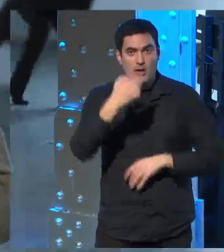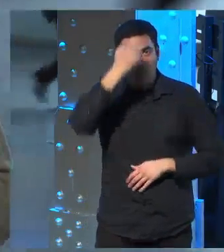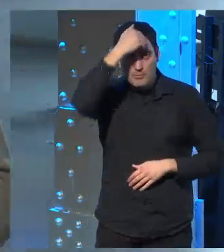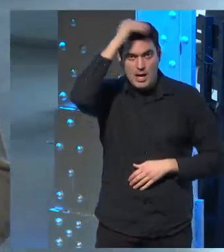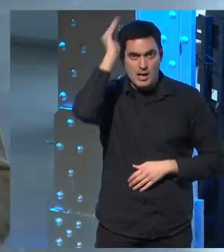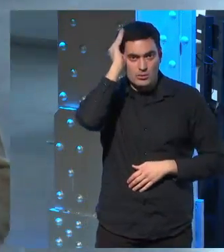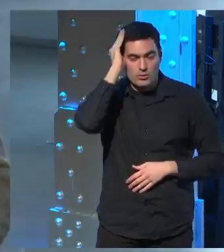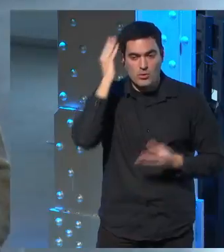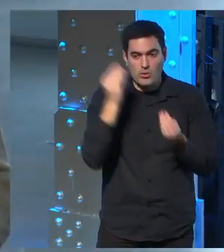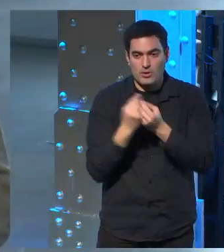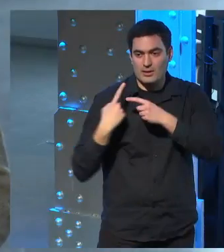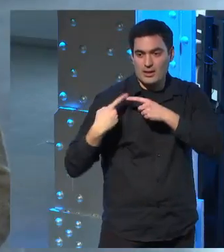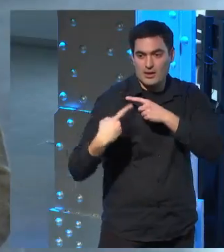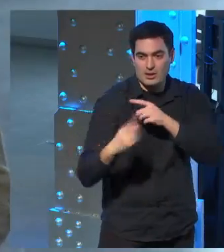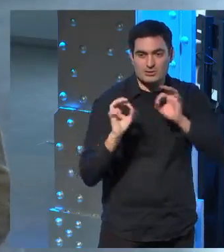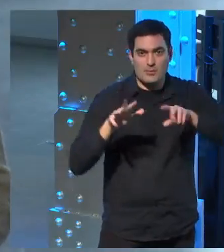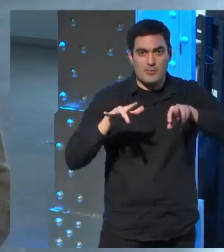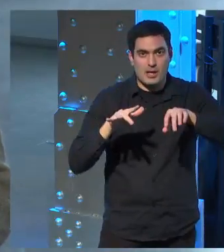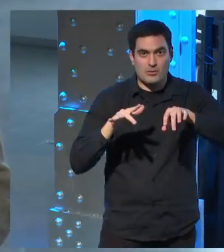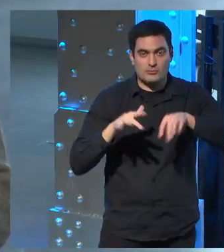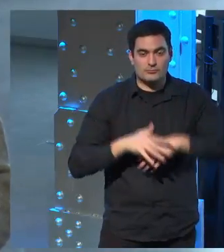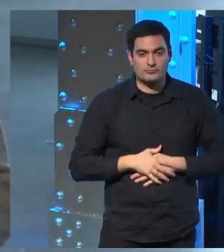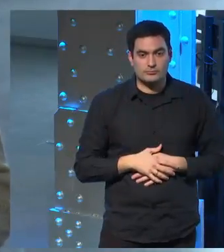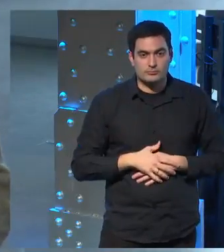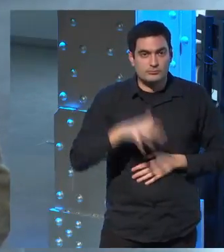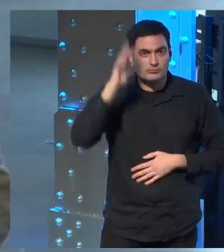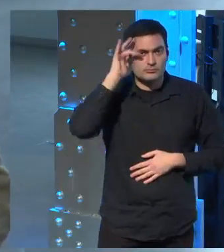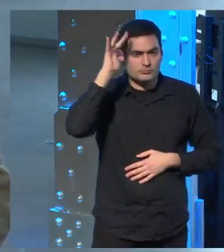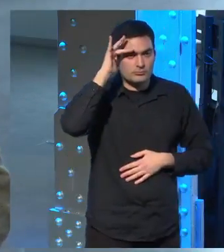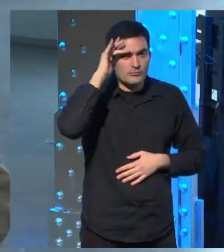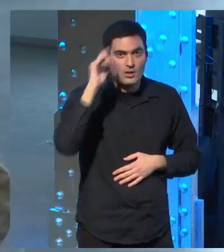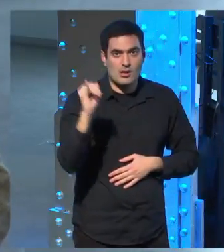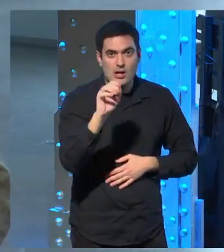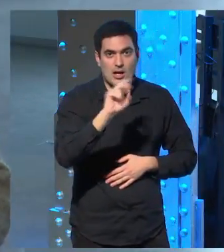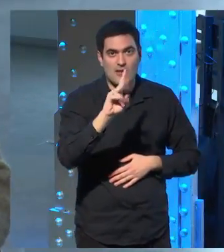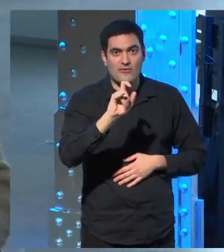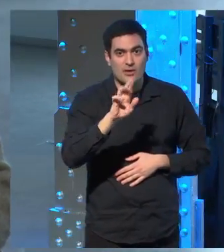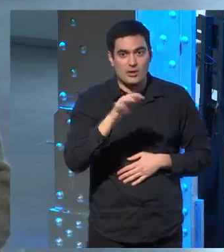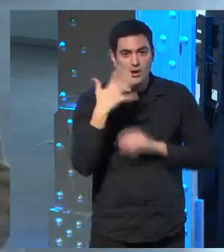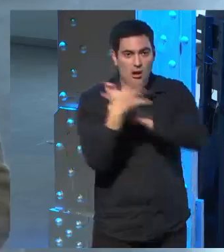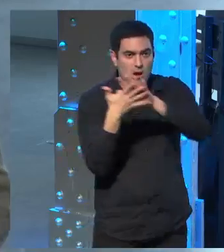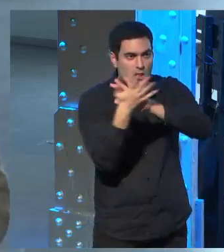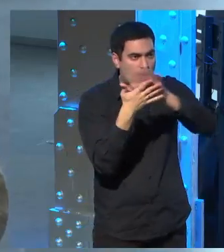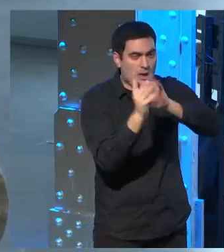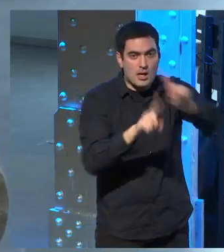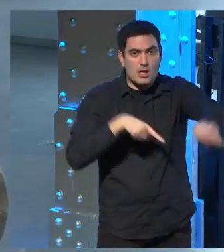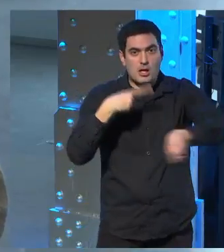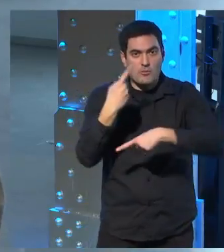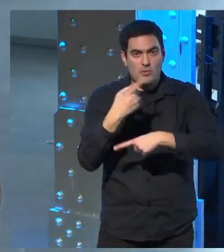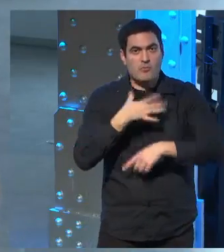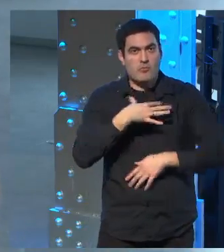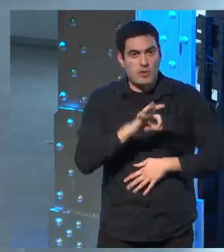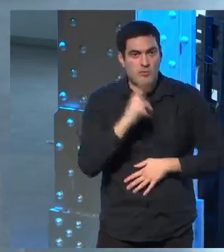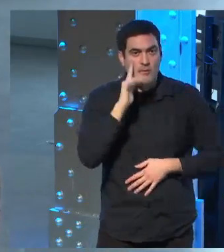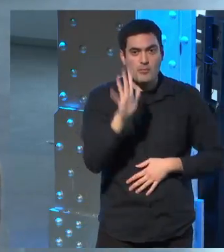Bartók con la tradición del piano romántico, y supongo que de eso Javier podrá hablar después con más. Parece